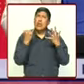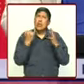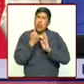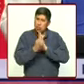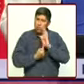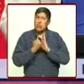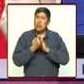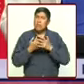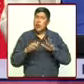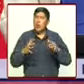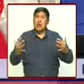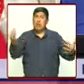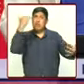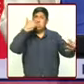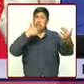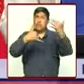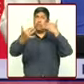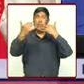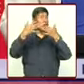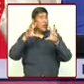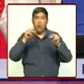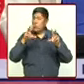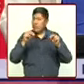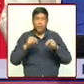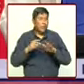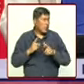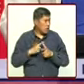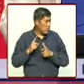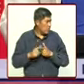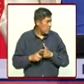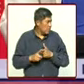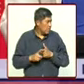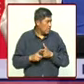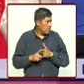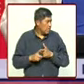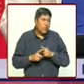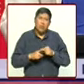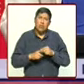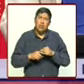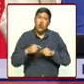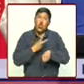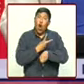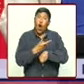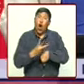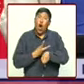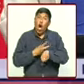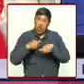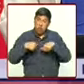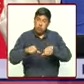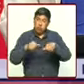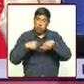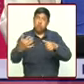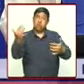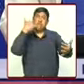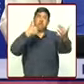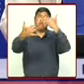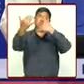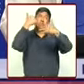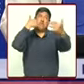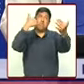6 horas han parado de lanzar los misiles. Uh-huh. Fueron lanzados durante unas 2 horas más o menos seguidas. Sí.